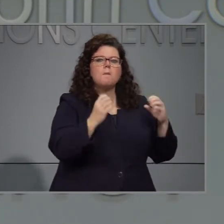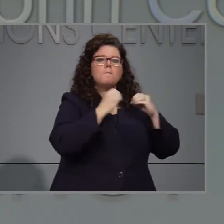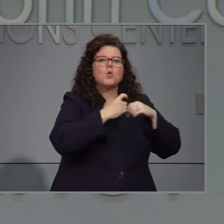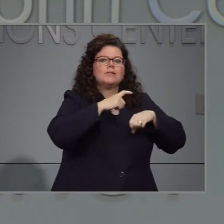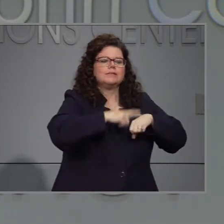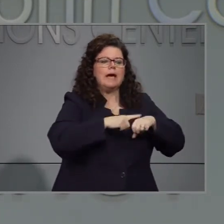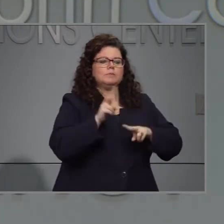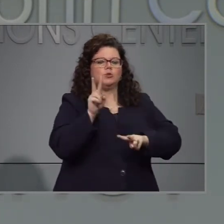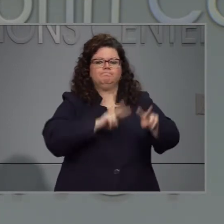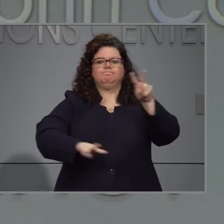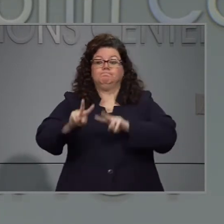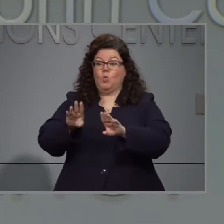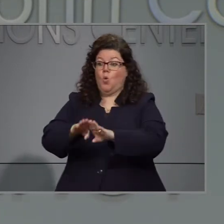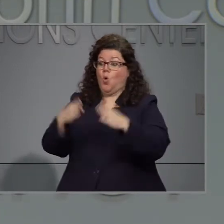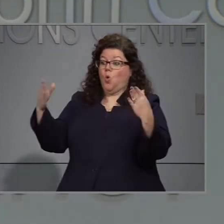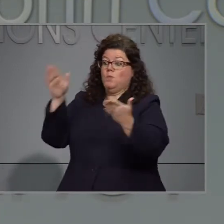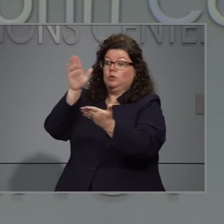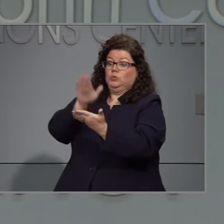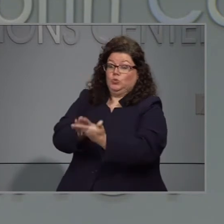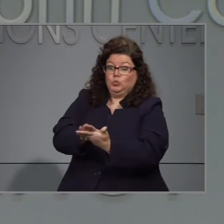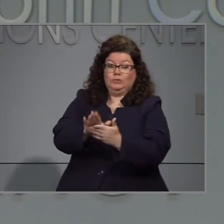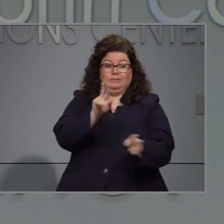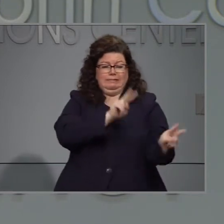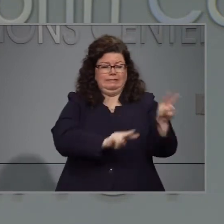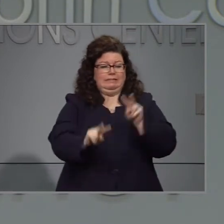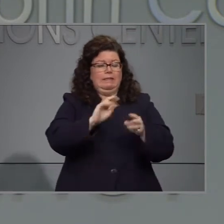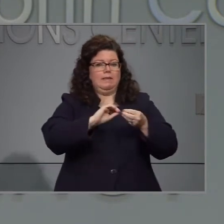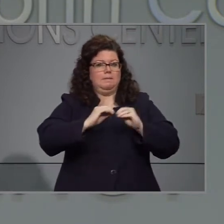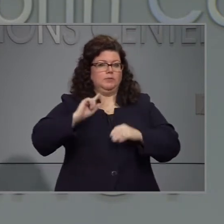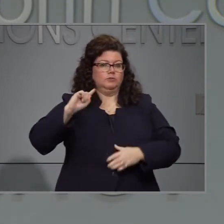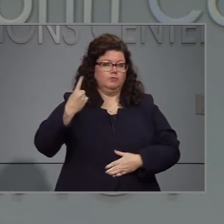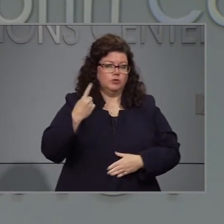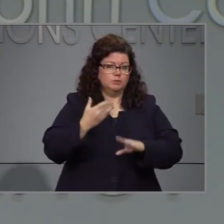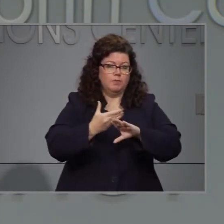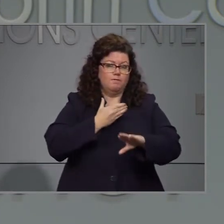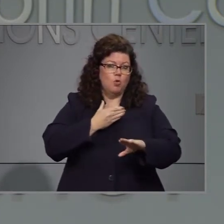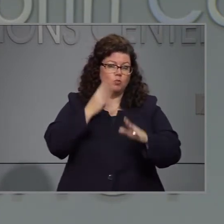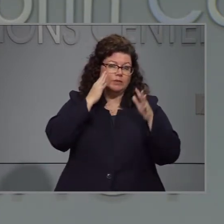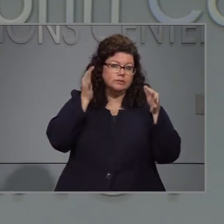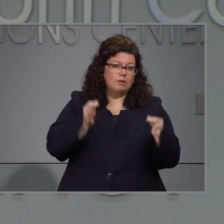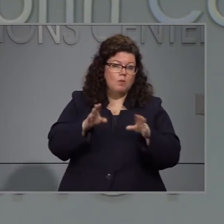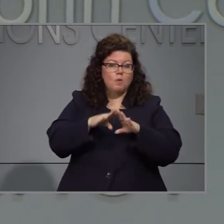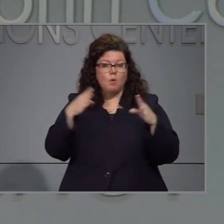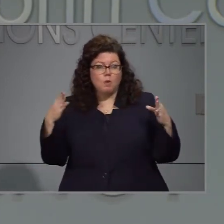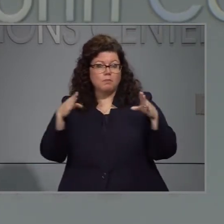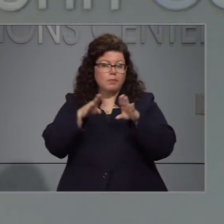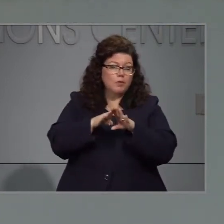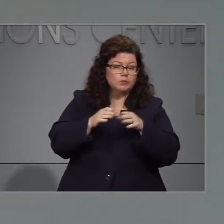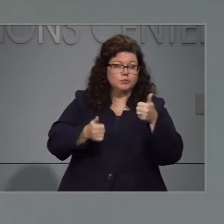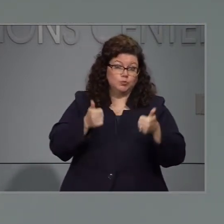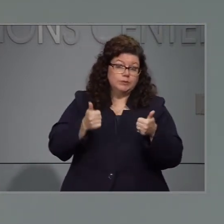salud quieren ver qué es lo que va a pasar, pero quiero que la doctora hable de esto específicamente.